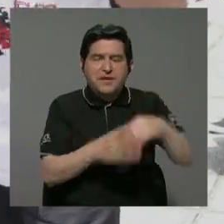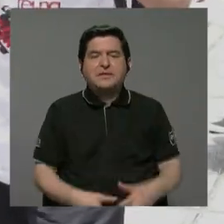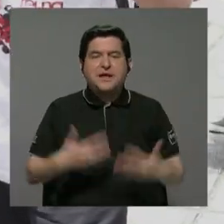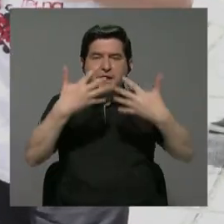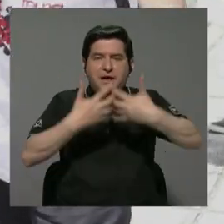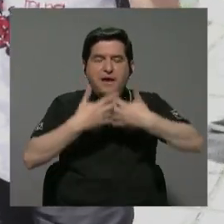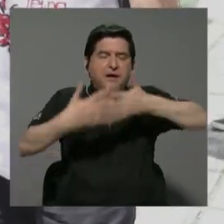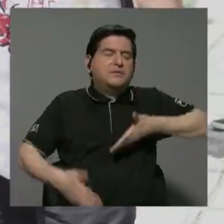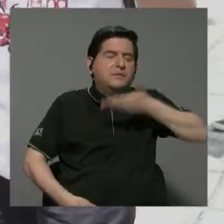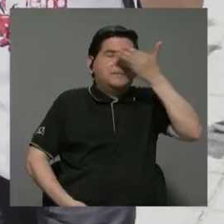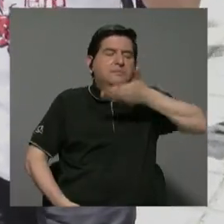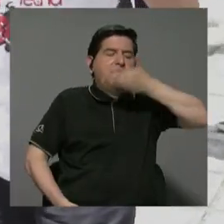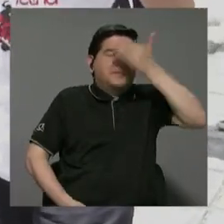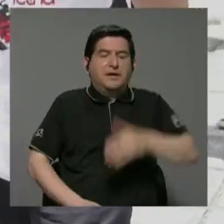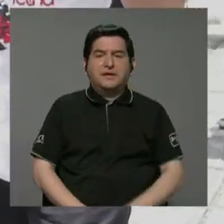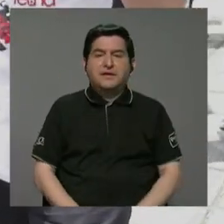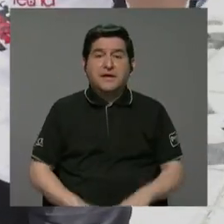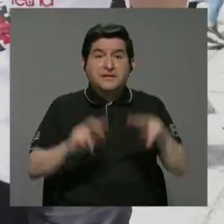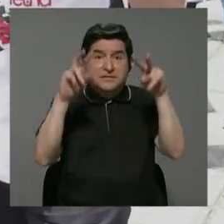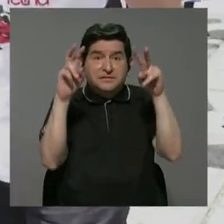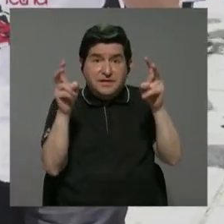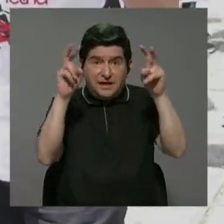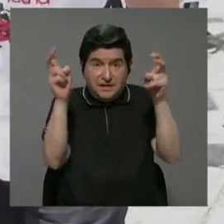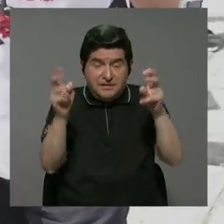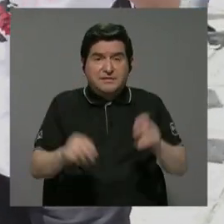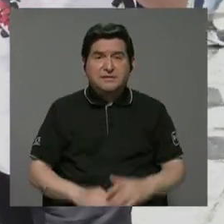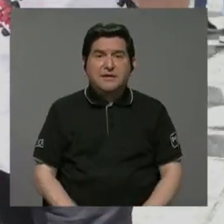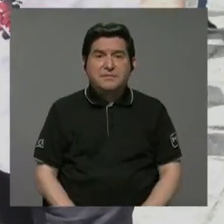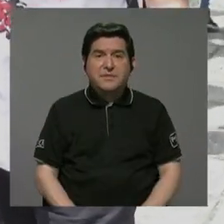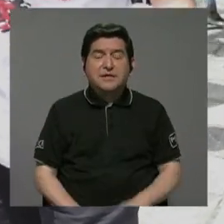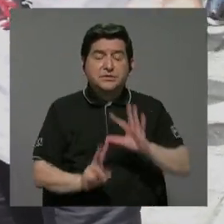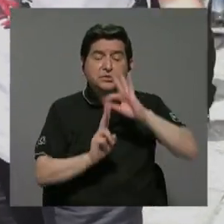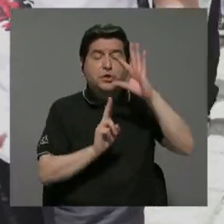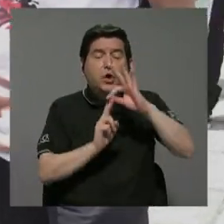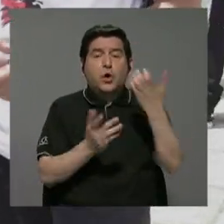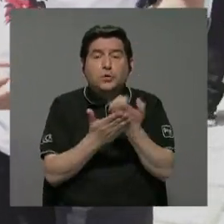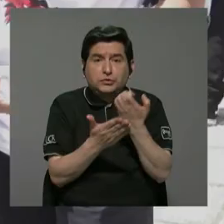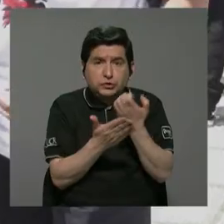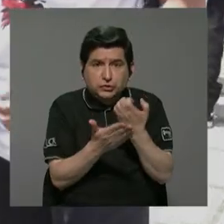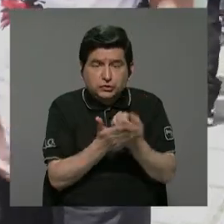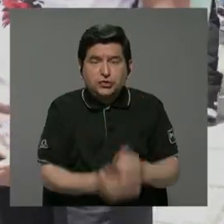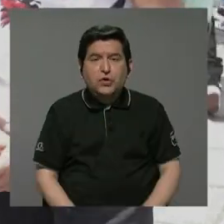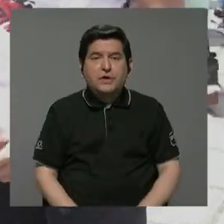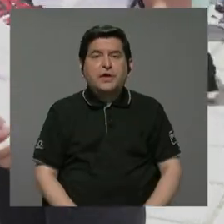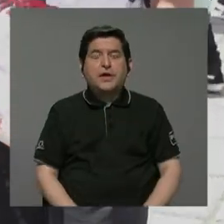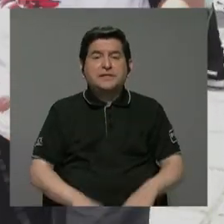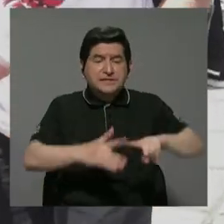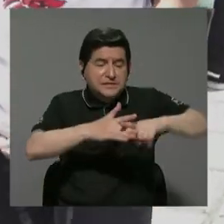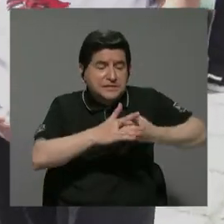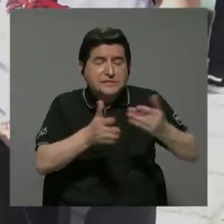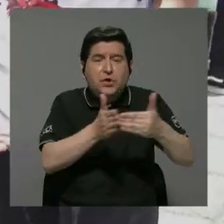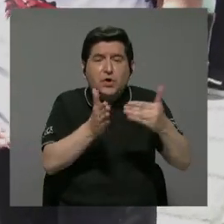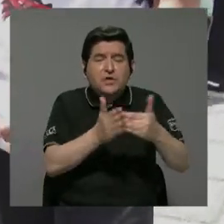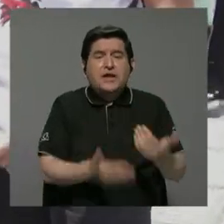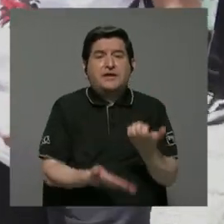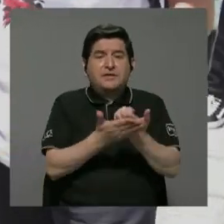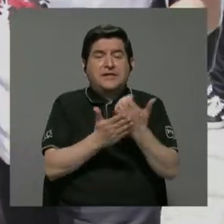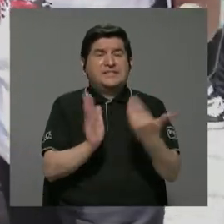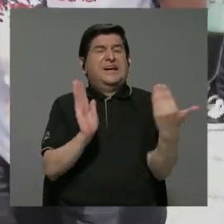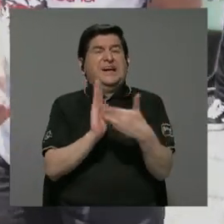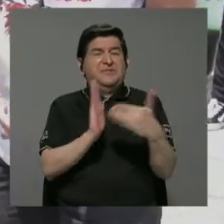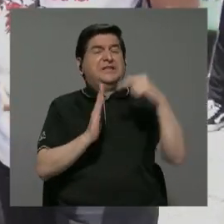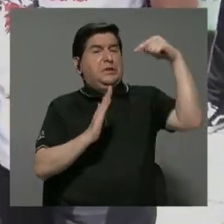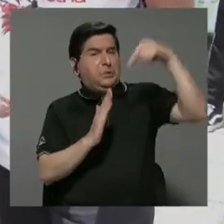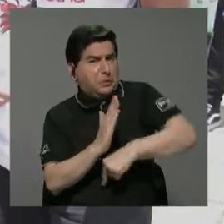respiradores, para poder invertir en temas de opciones económicas, ¿verdad? Para esa regeneración de la economía que ha sido tan golpeada,